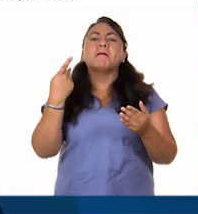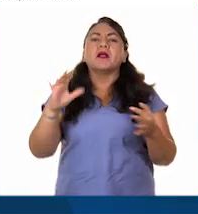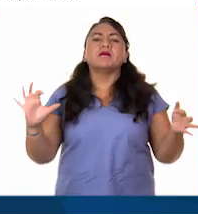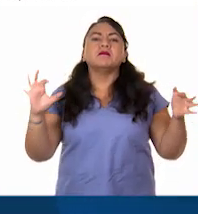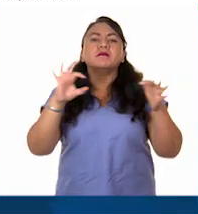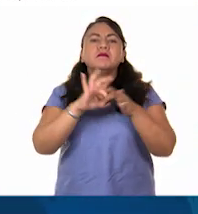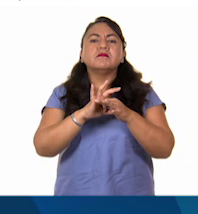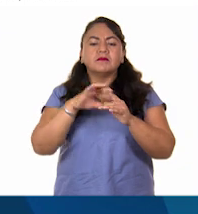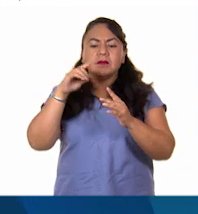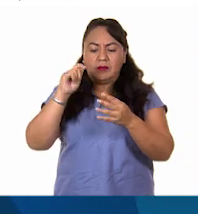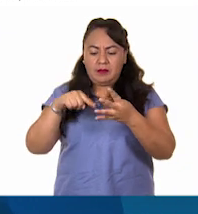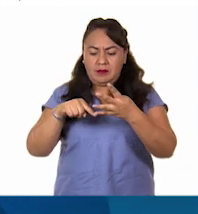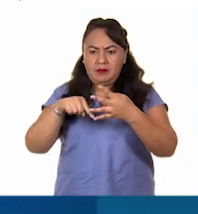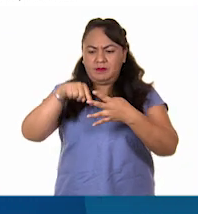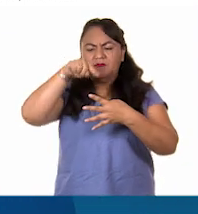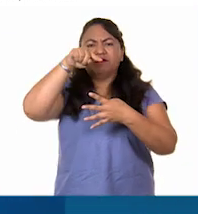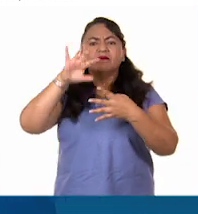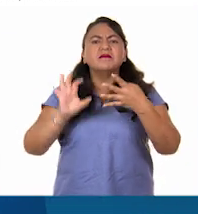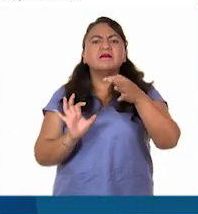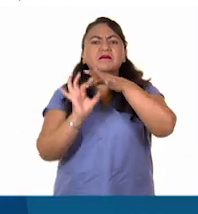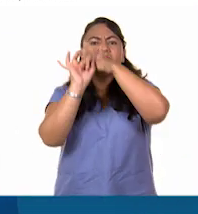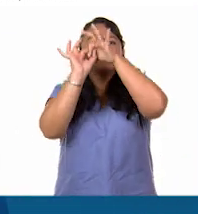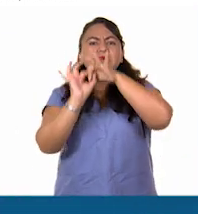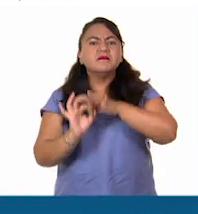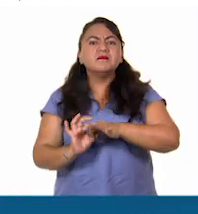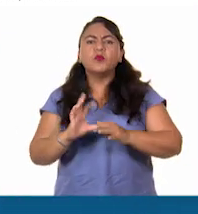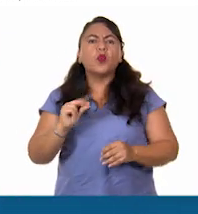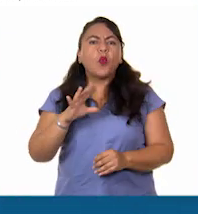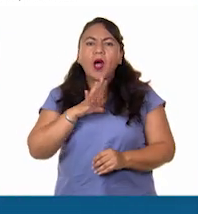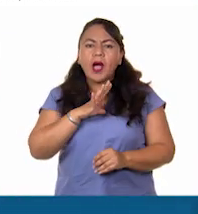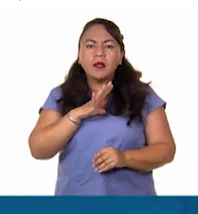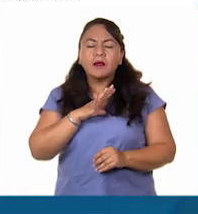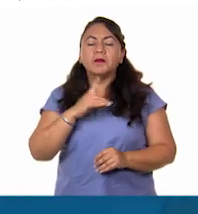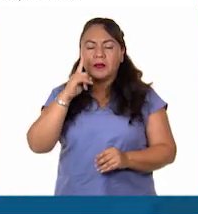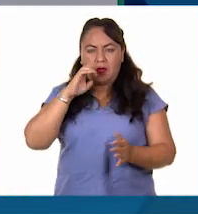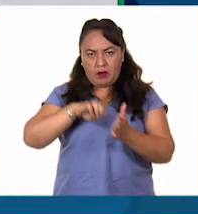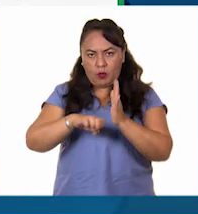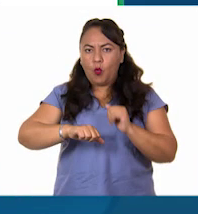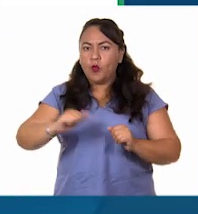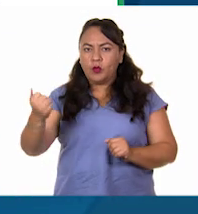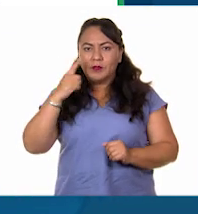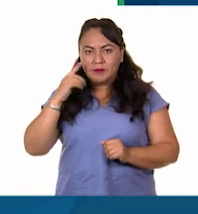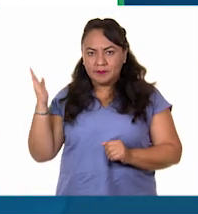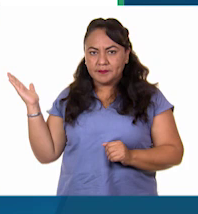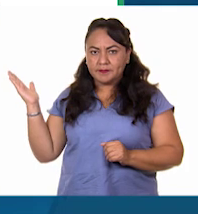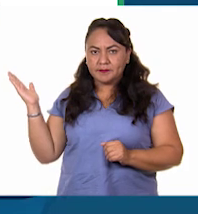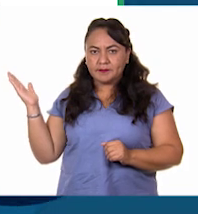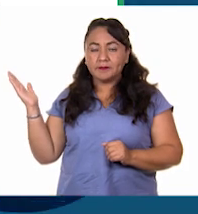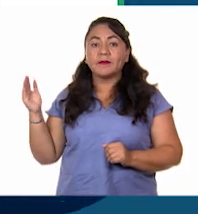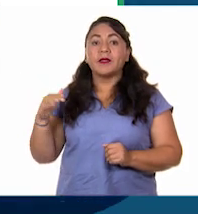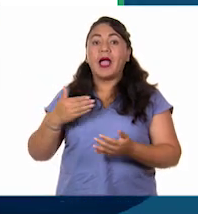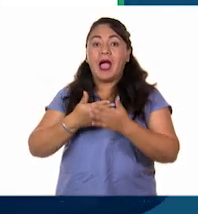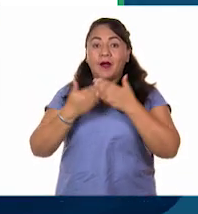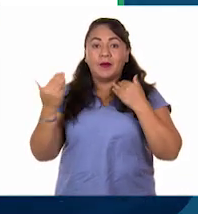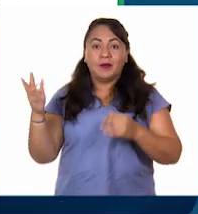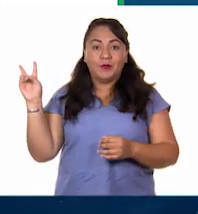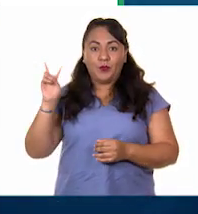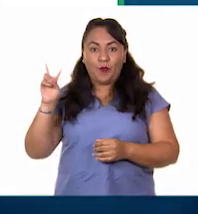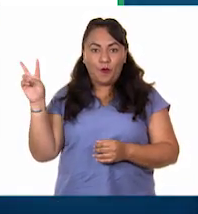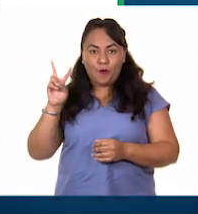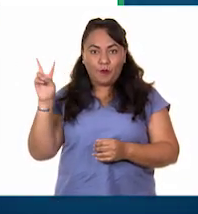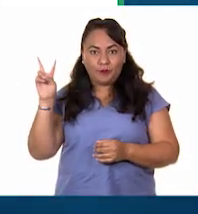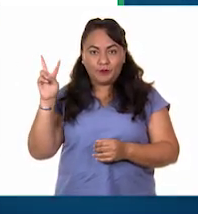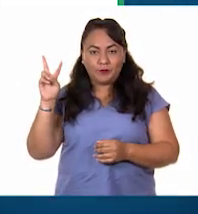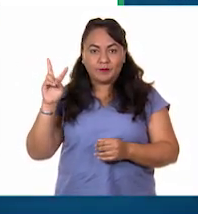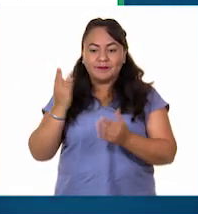ideas anteriores. Mira, vamos a ver otro ejemplo. A ver. En estos dos pasajes del mismo